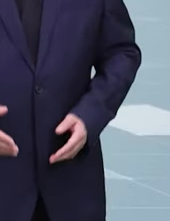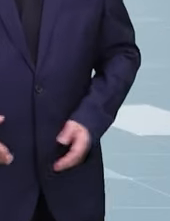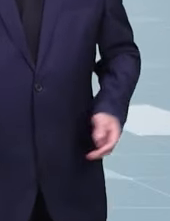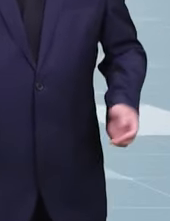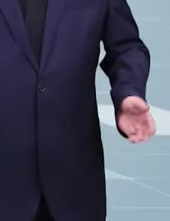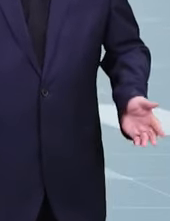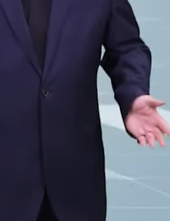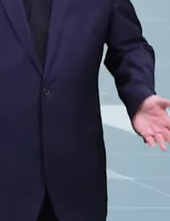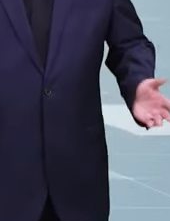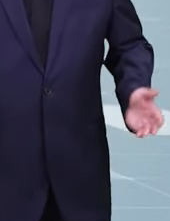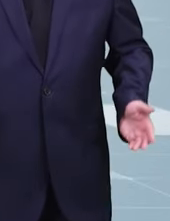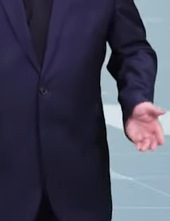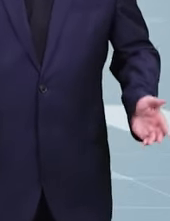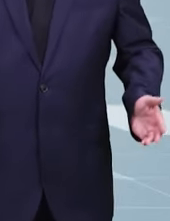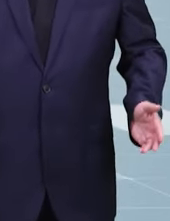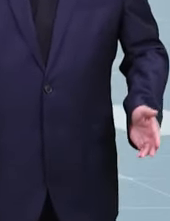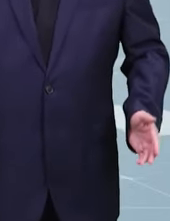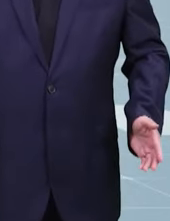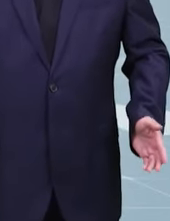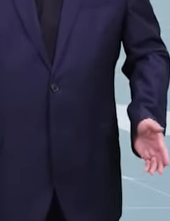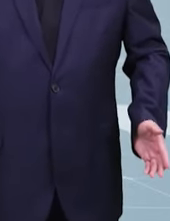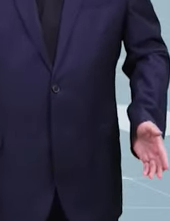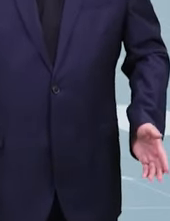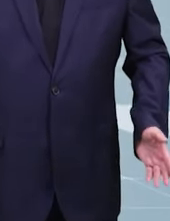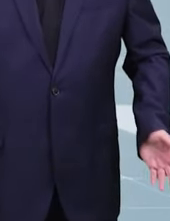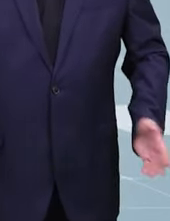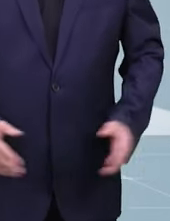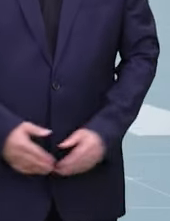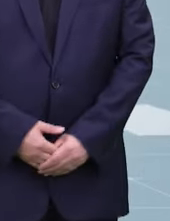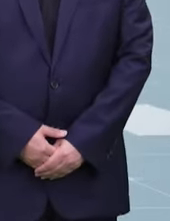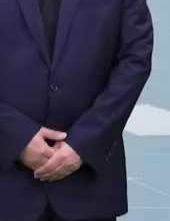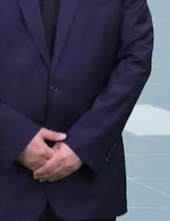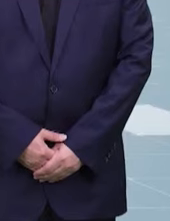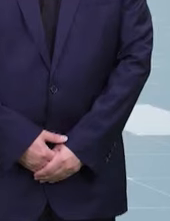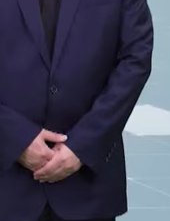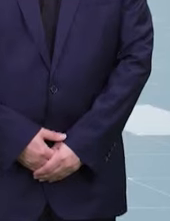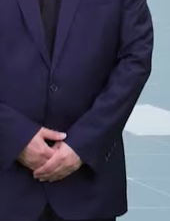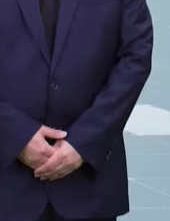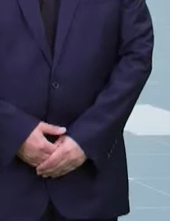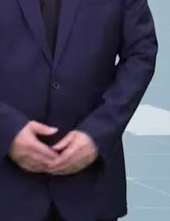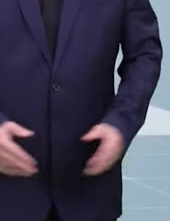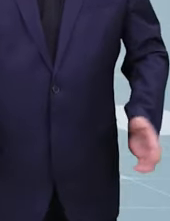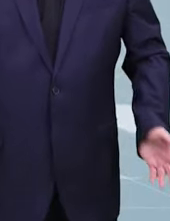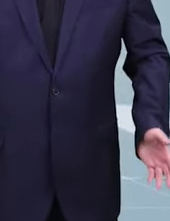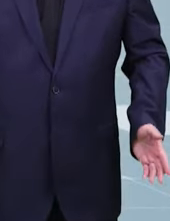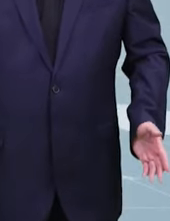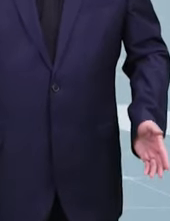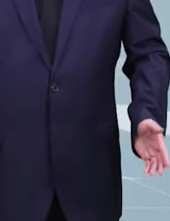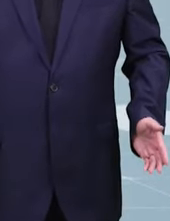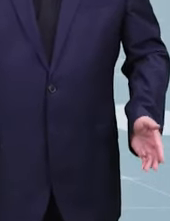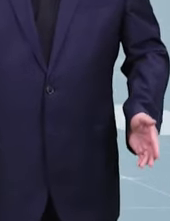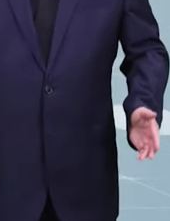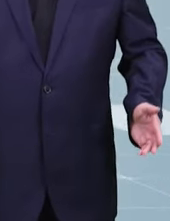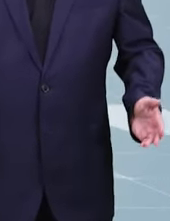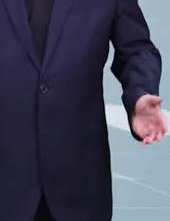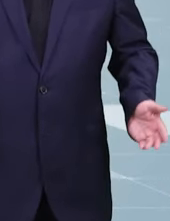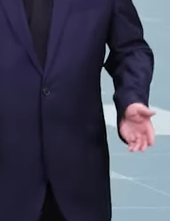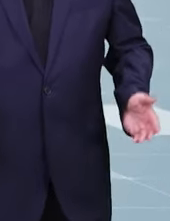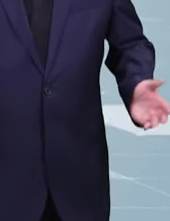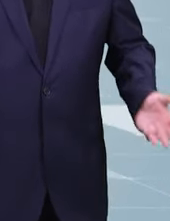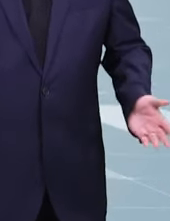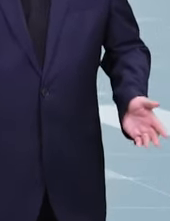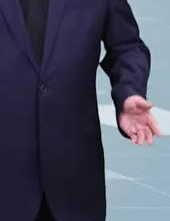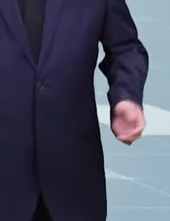no discriminación y equidad seguridad y rz seguridad y prad los dados y